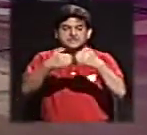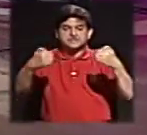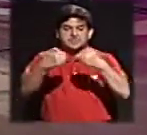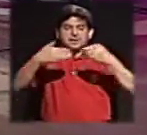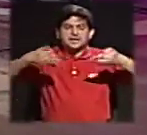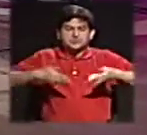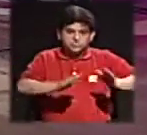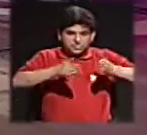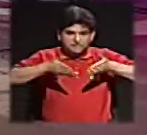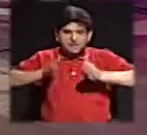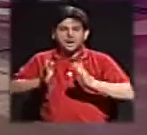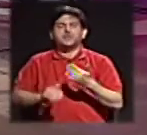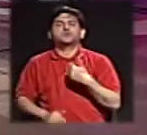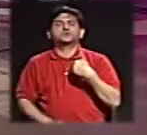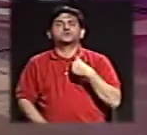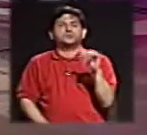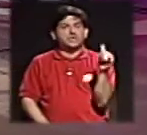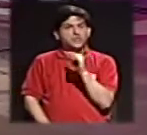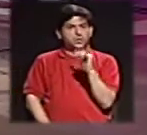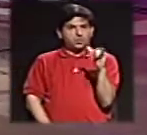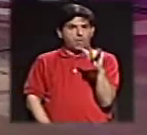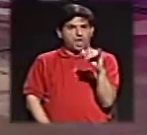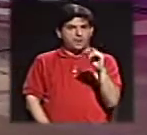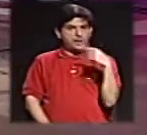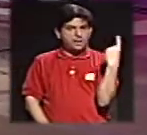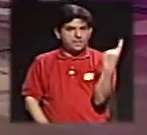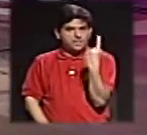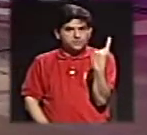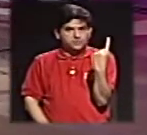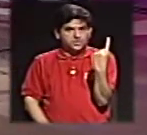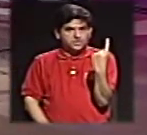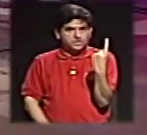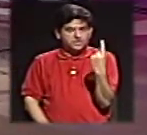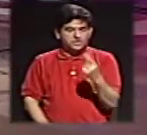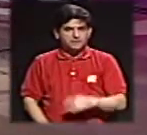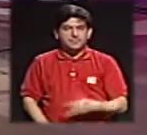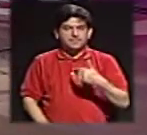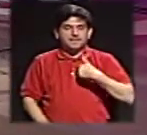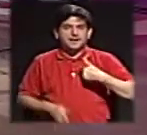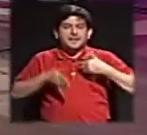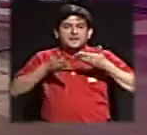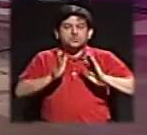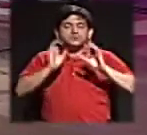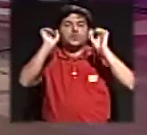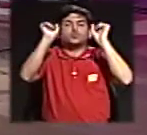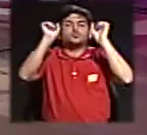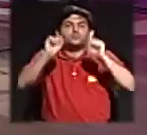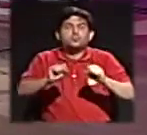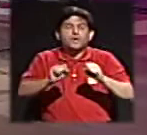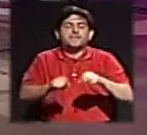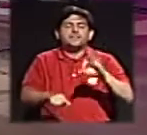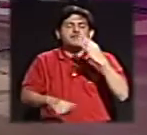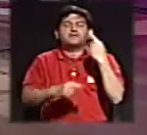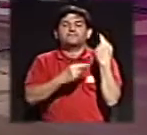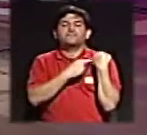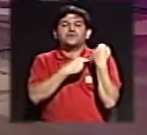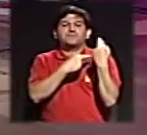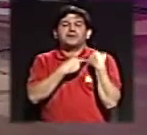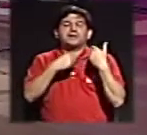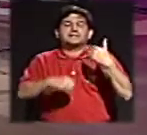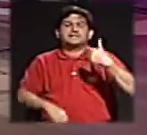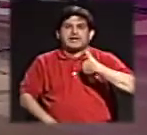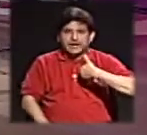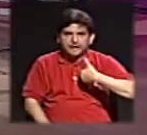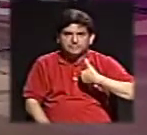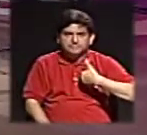los hijos o de las hijas. Y además, no solamente esto, sino a tener los hijos o las hijas que puedan responsablemente